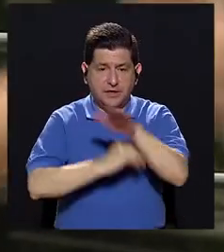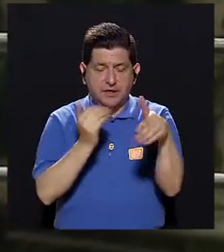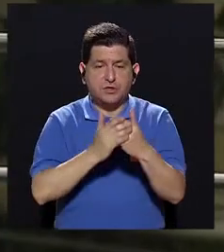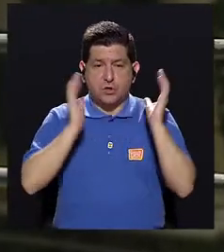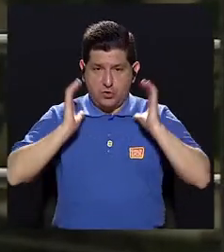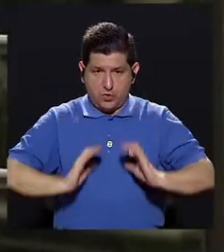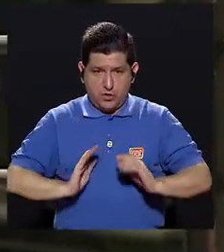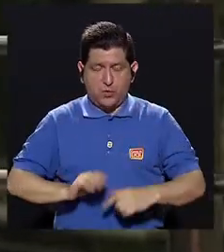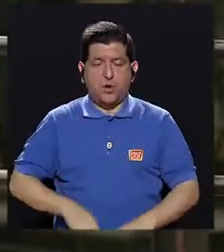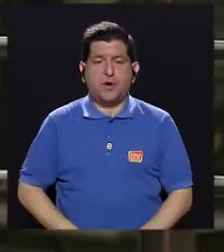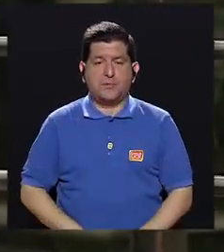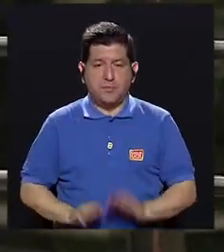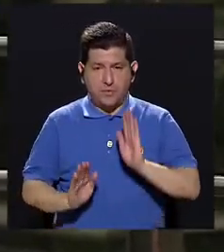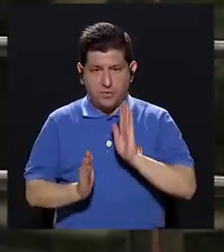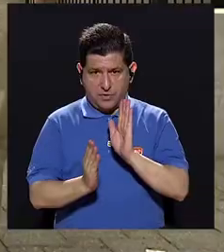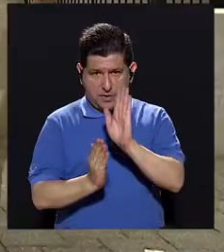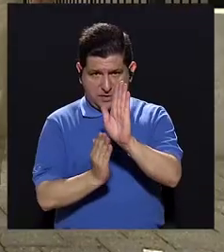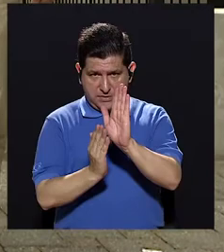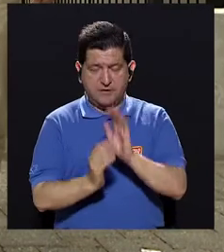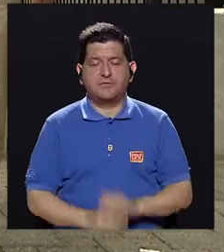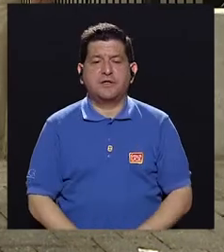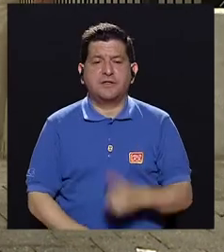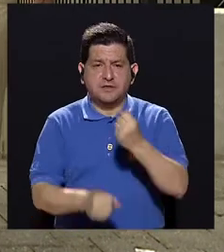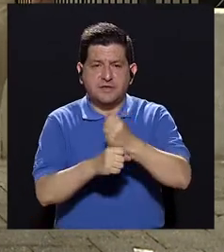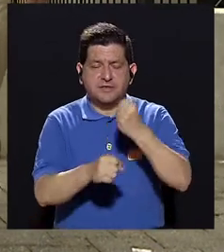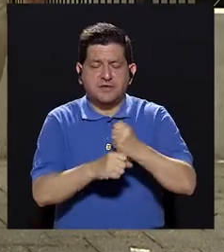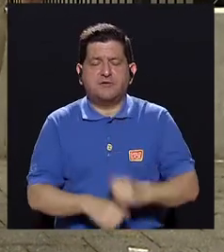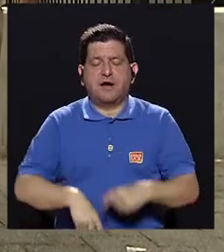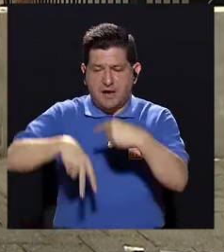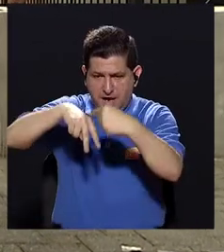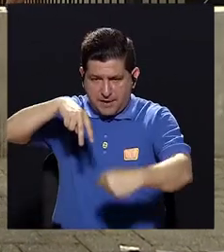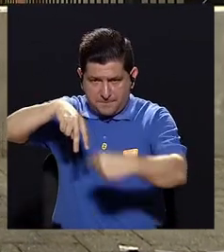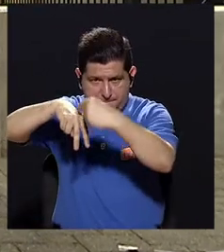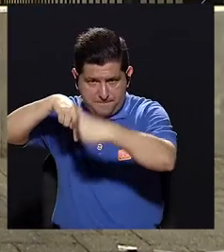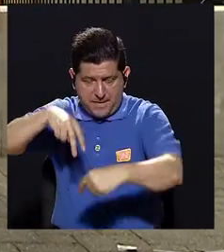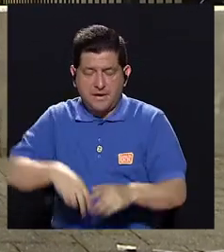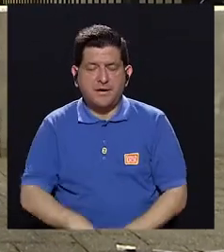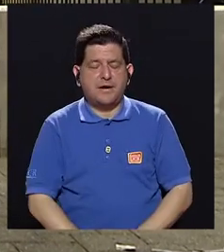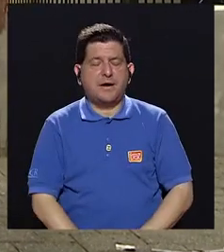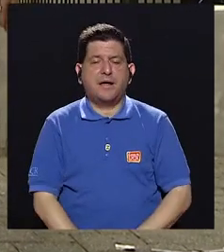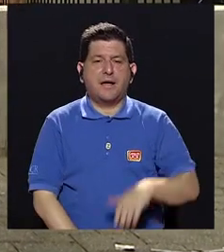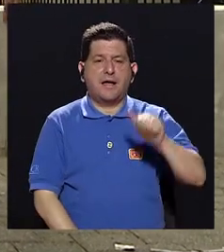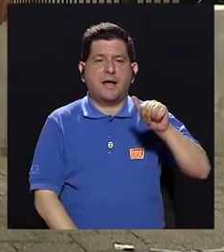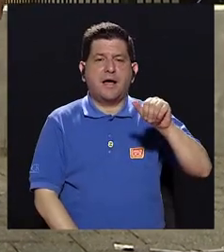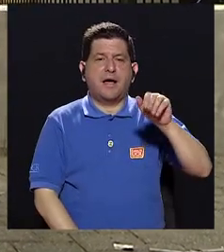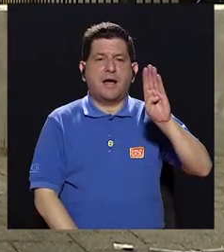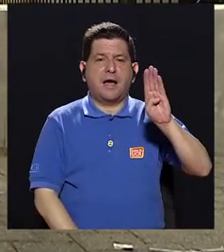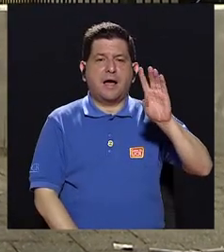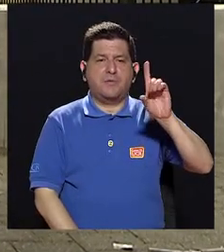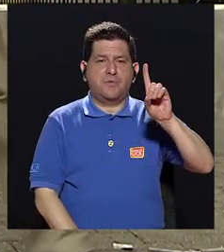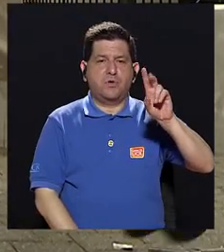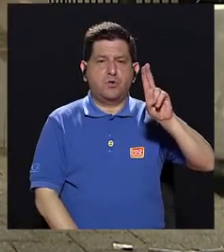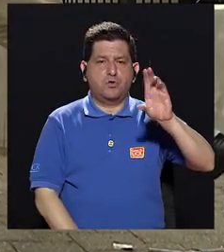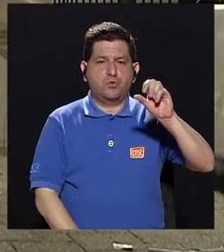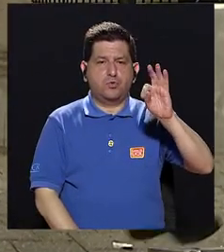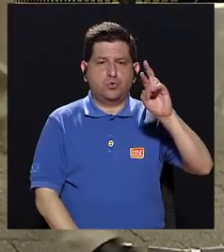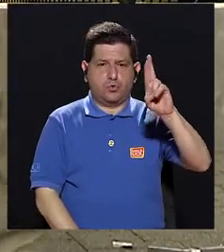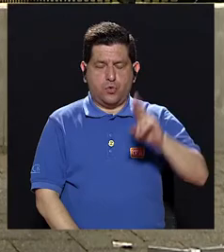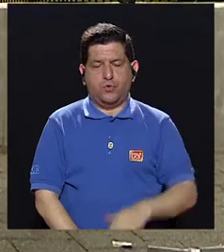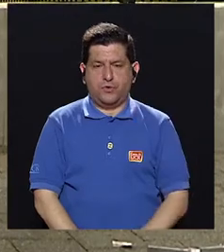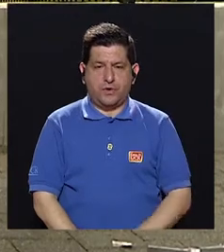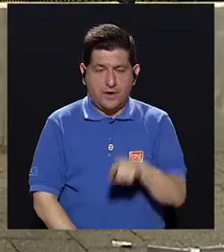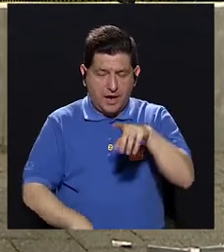el cuerpo viendo para el frente. Ok, muy bien. Ahí lo que vamos a hacer es que vamos a trabajar un poquito las piernas. Vamos a trabajar los aductores. Entonces, la pierna izquierda va a ir hacia un lado y se